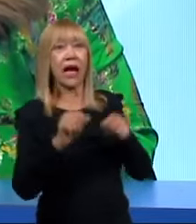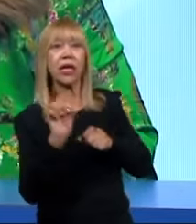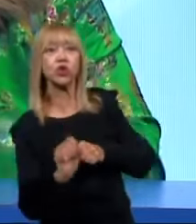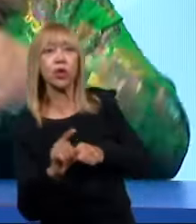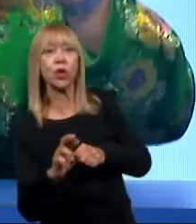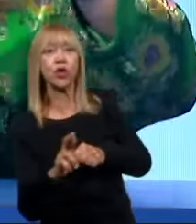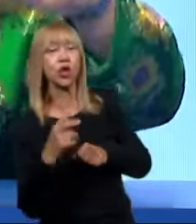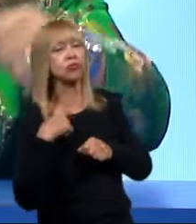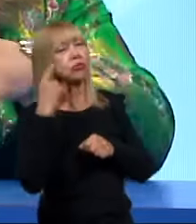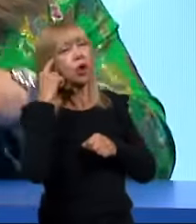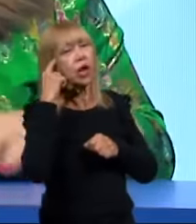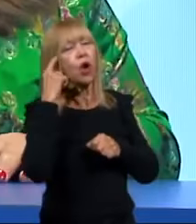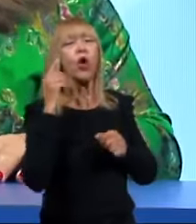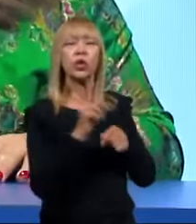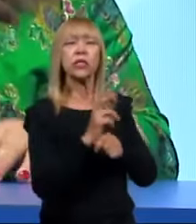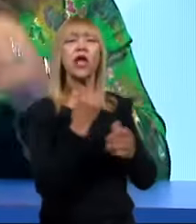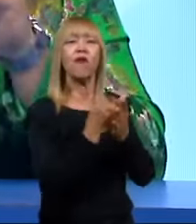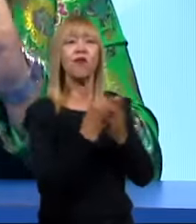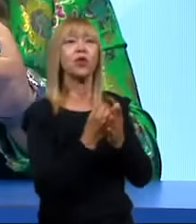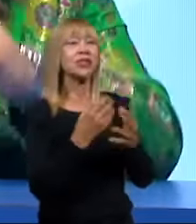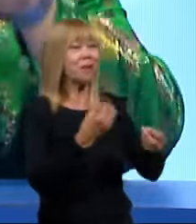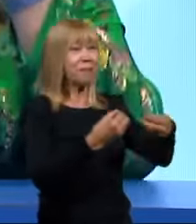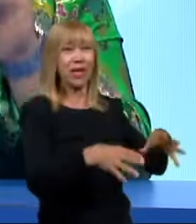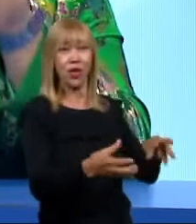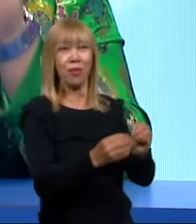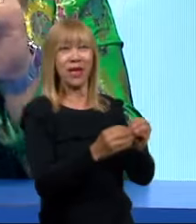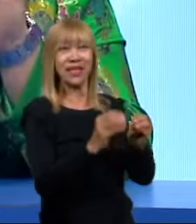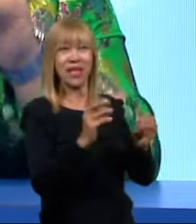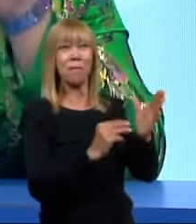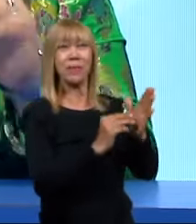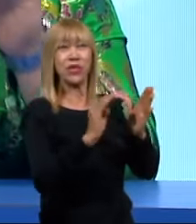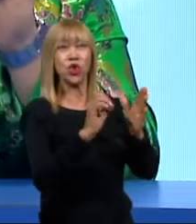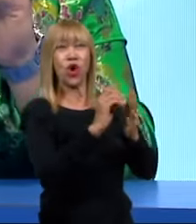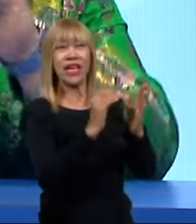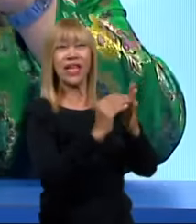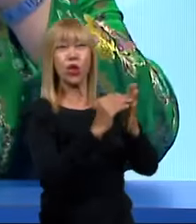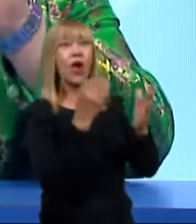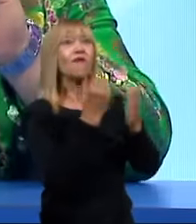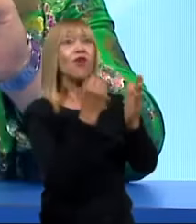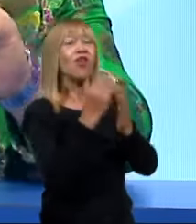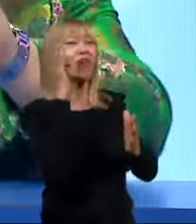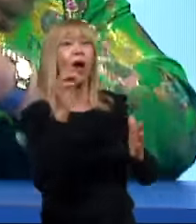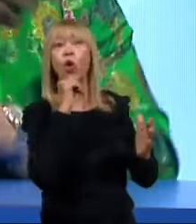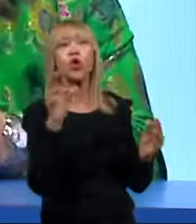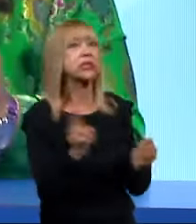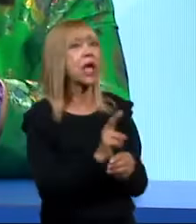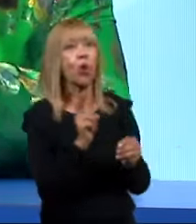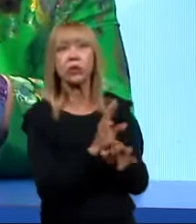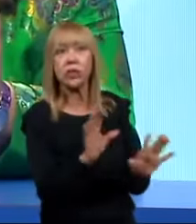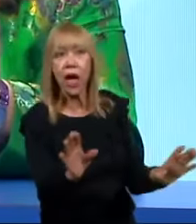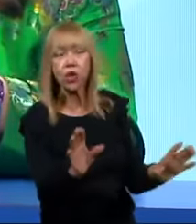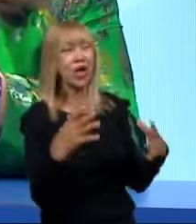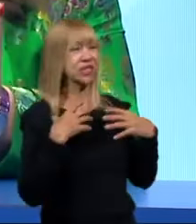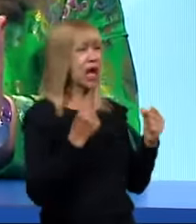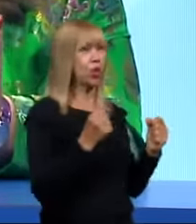Rico. Yo creo en utilizar los fondos. Se han perdido más de 6 billones de dólares en fondos federales porque no se han utilizado en